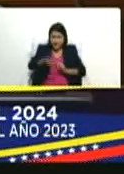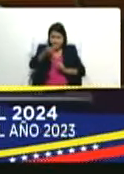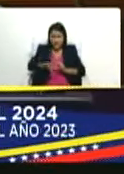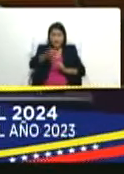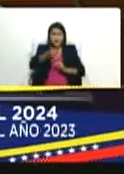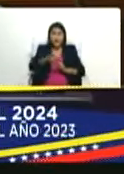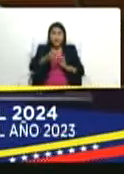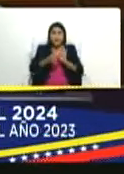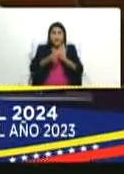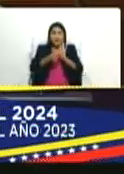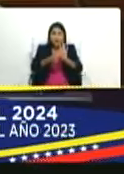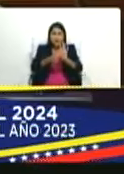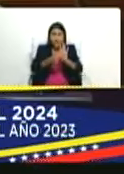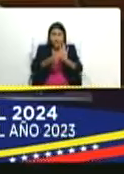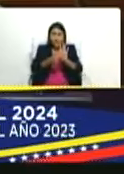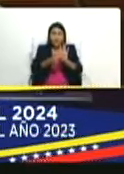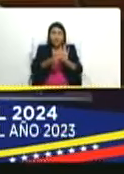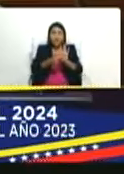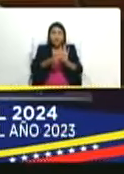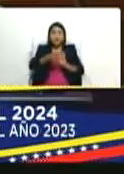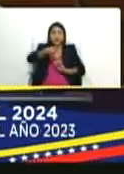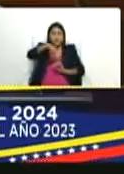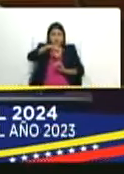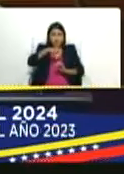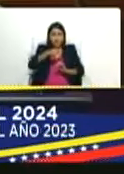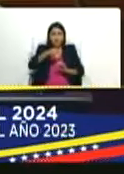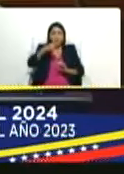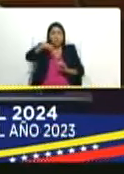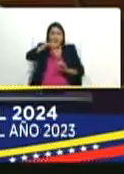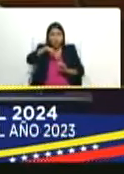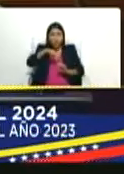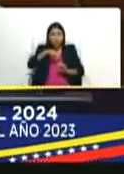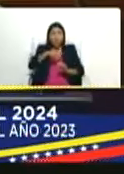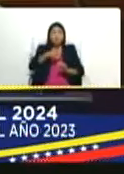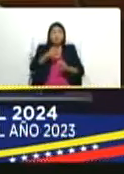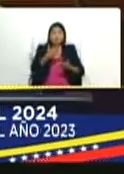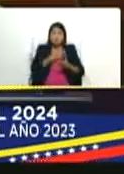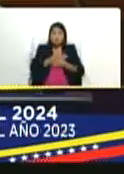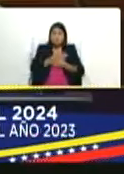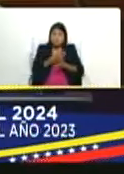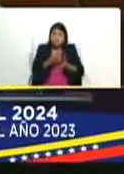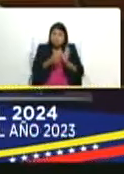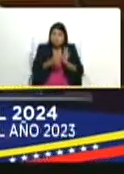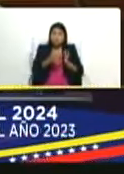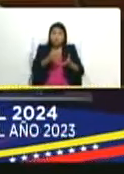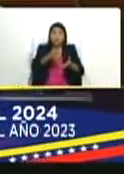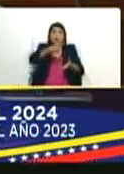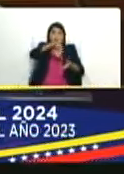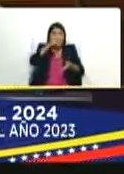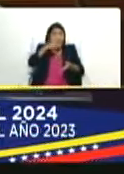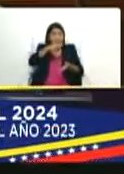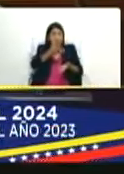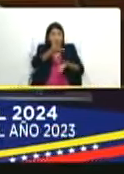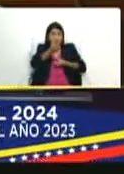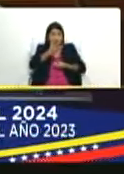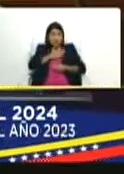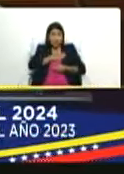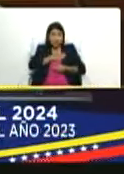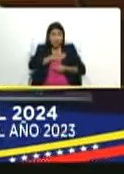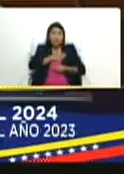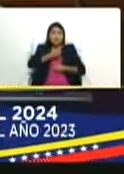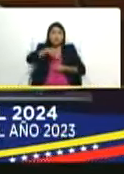la estabilidad y la armonía de nuestra sociedad. Somos nosotros los depositarios de la confianza del pueblo en el sistema de